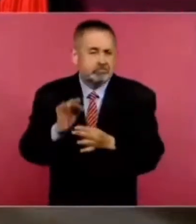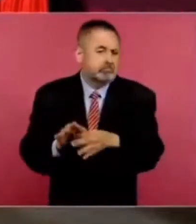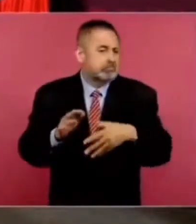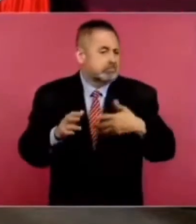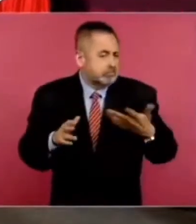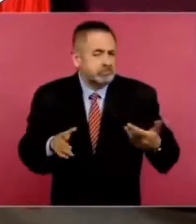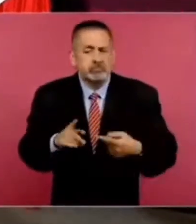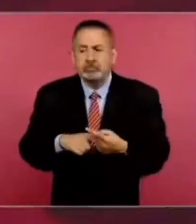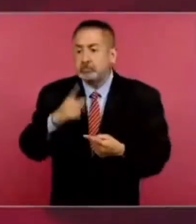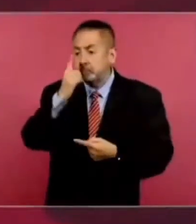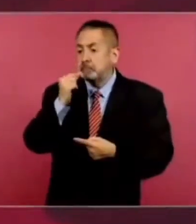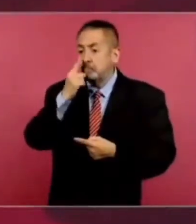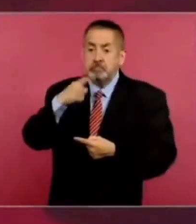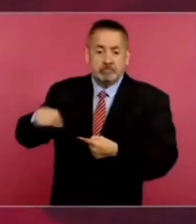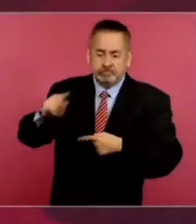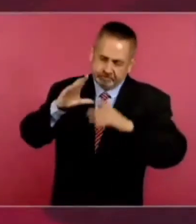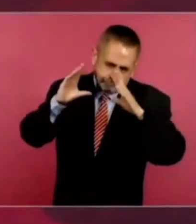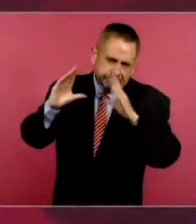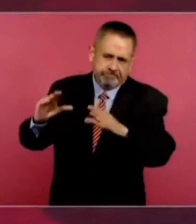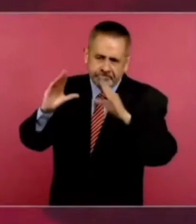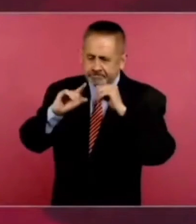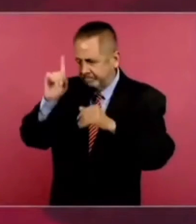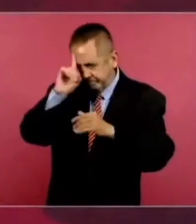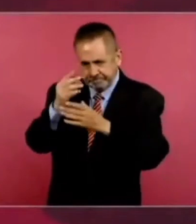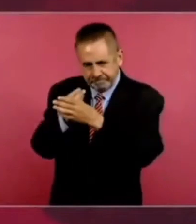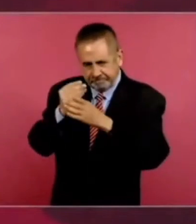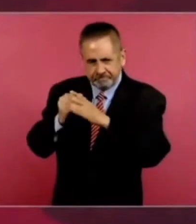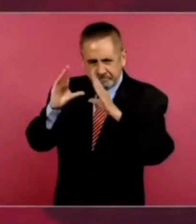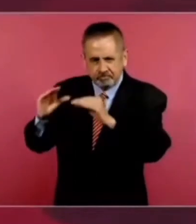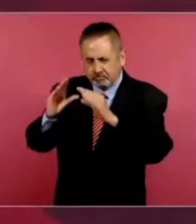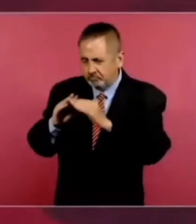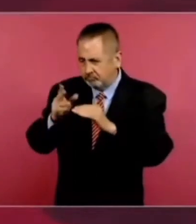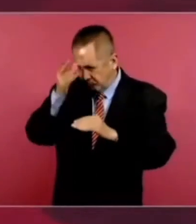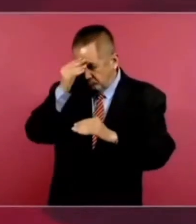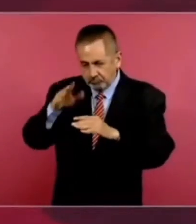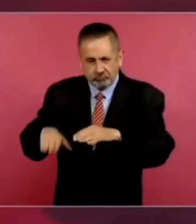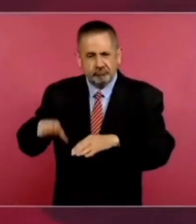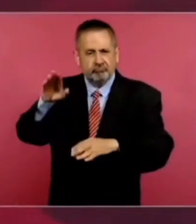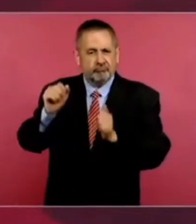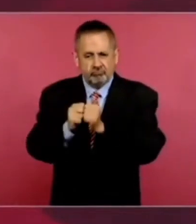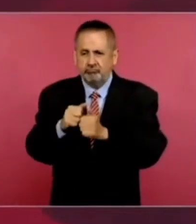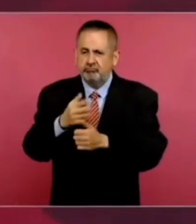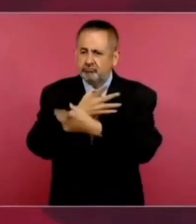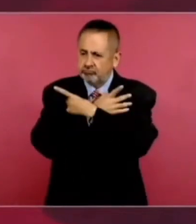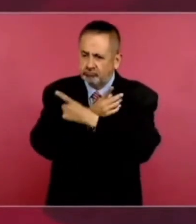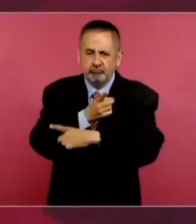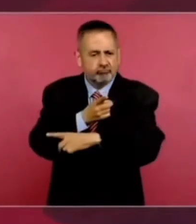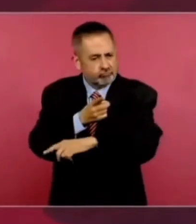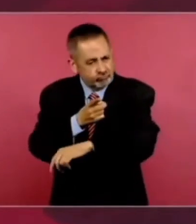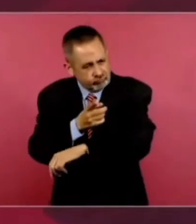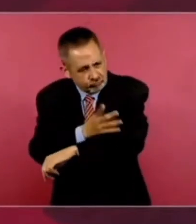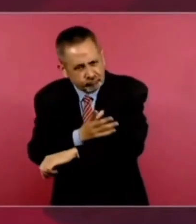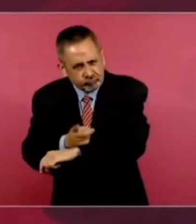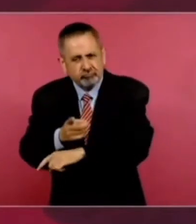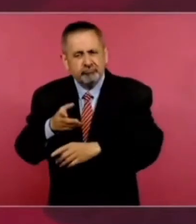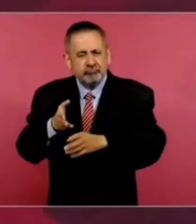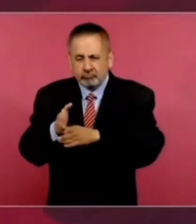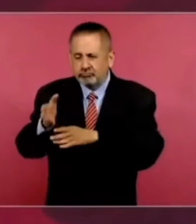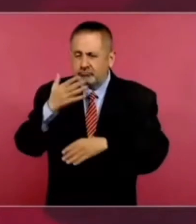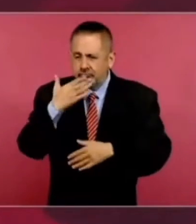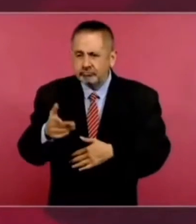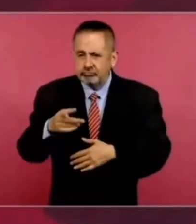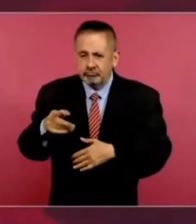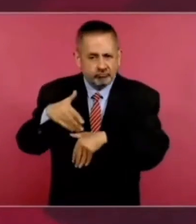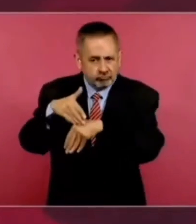haya policías capacitados, bien formados, disciplinados, que estén al